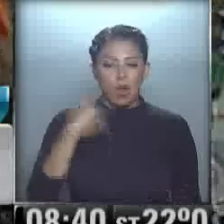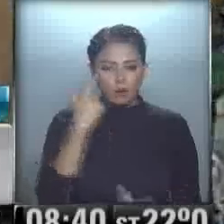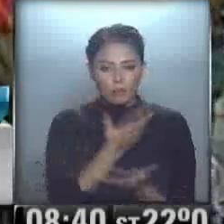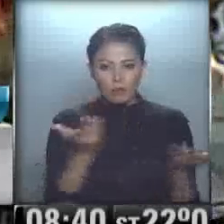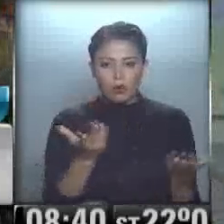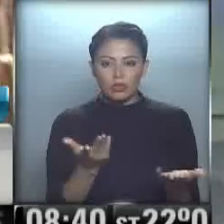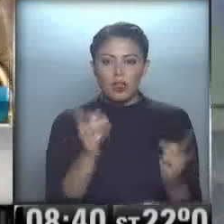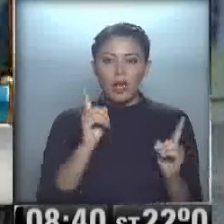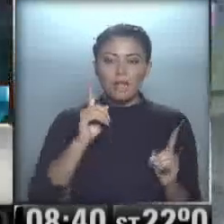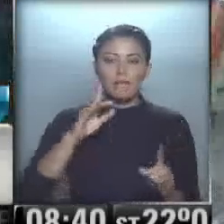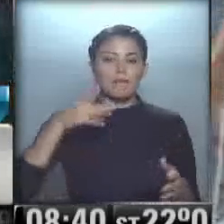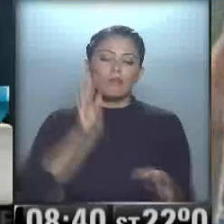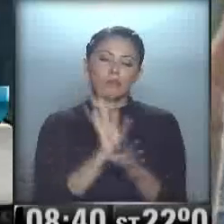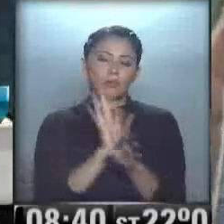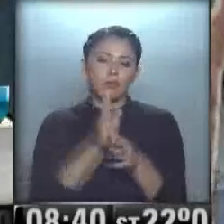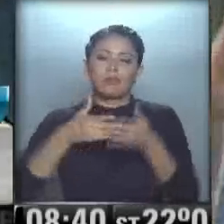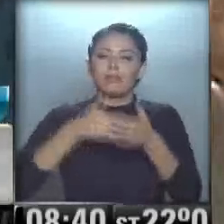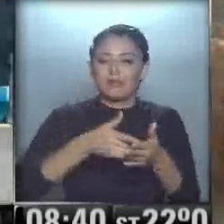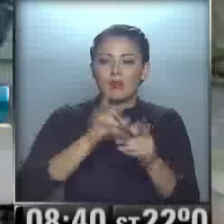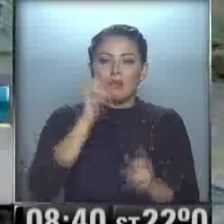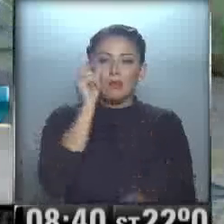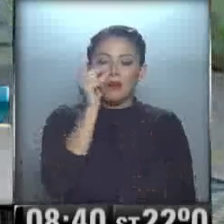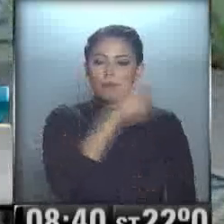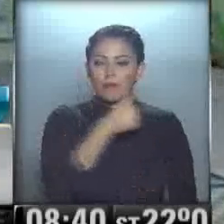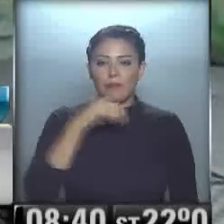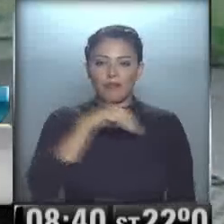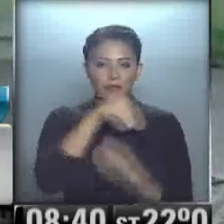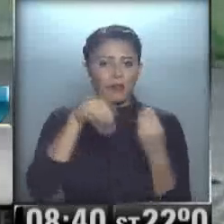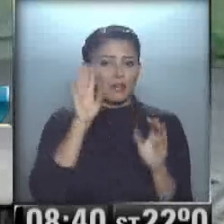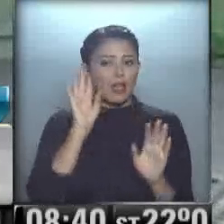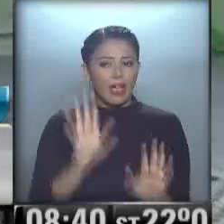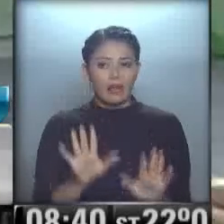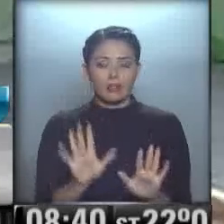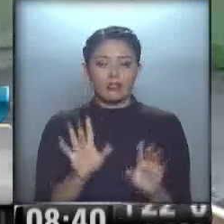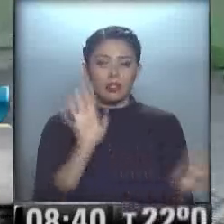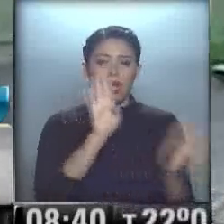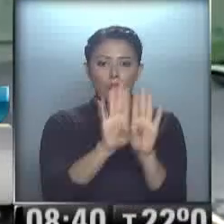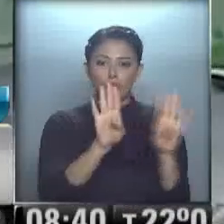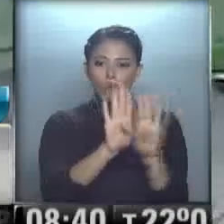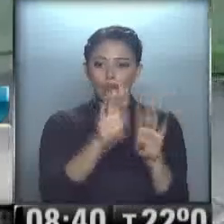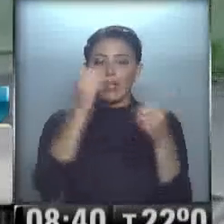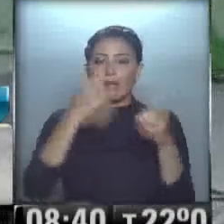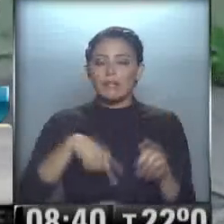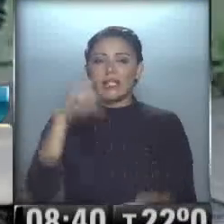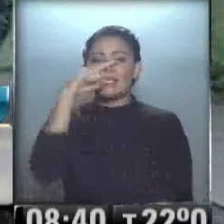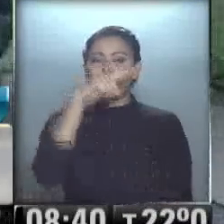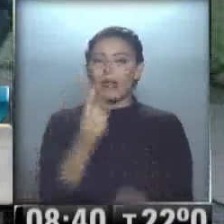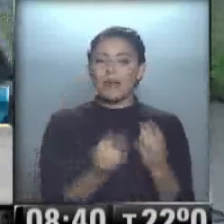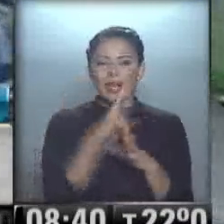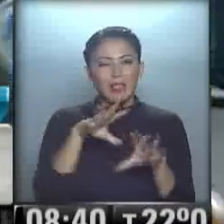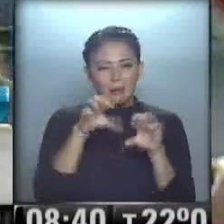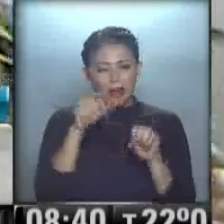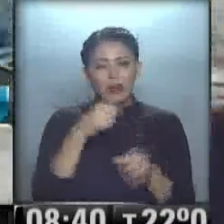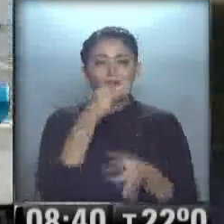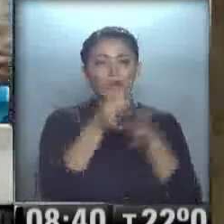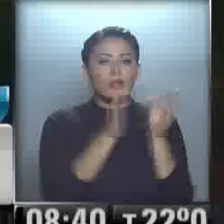mostrar este bloqueo simbólico de estos padres de estas familias que están aquí en esta puerta desde las 7 de la mañana muy tempranito eh vamos a hablar con